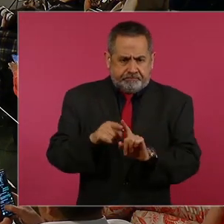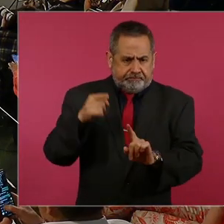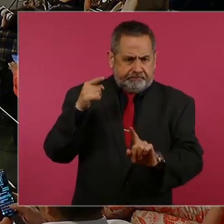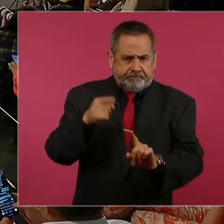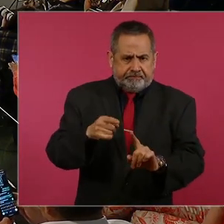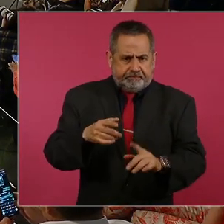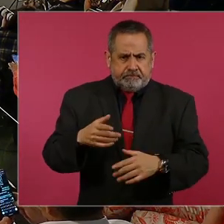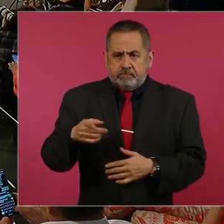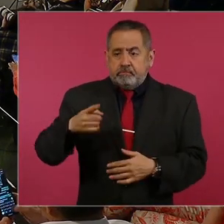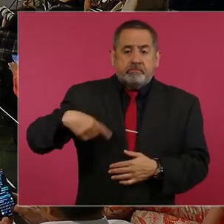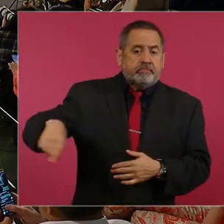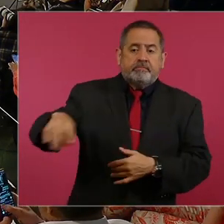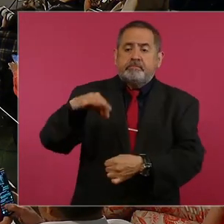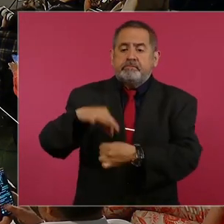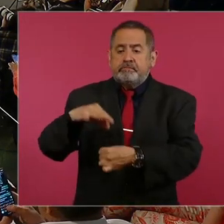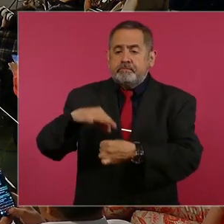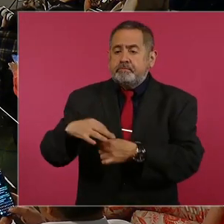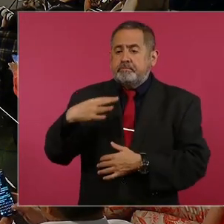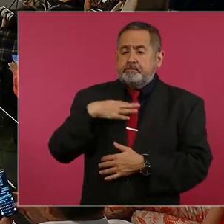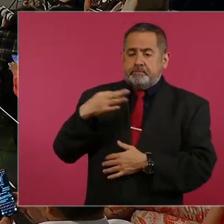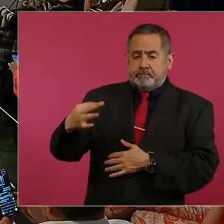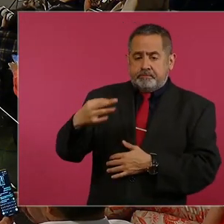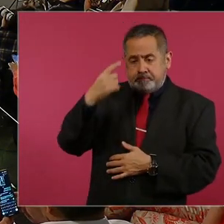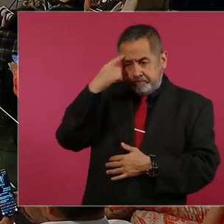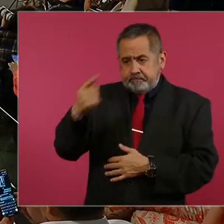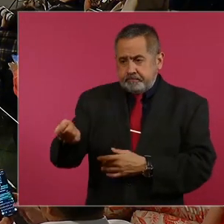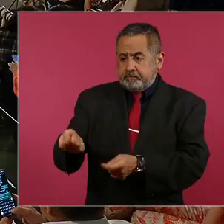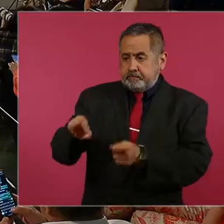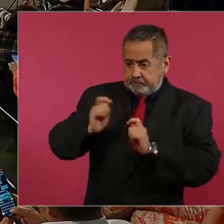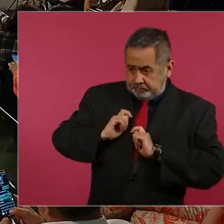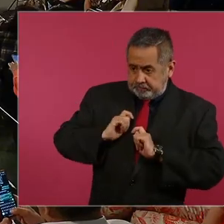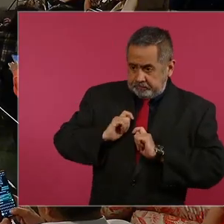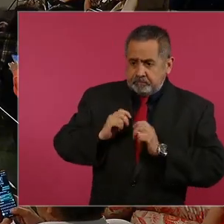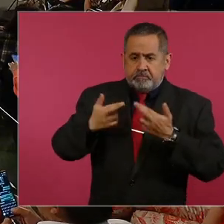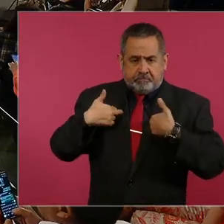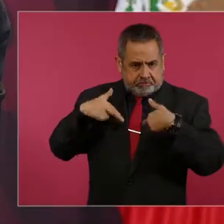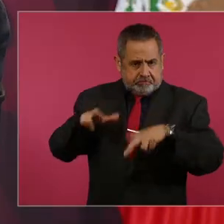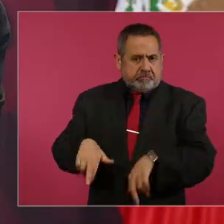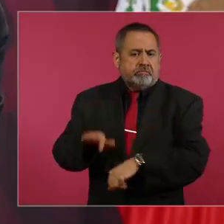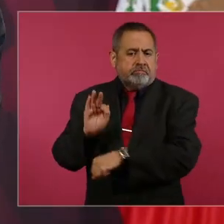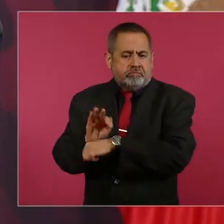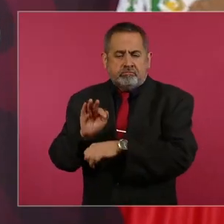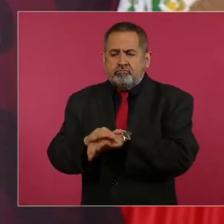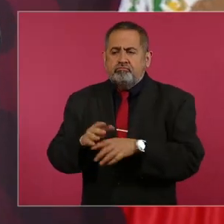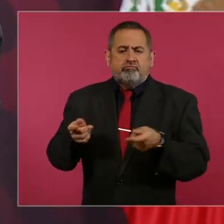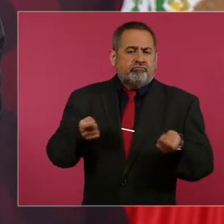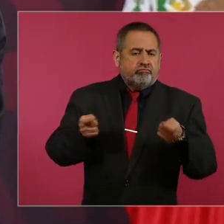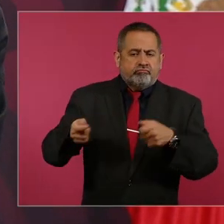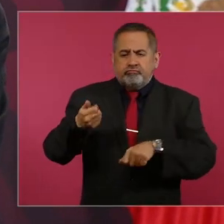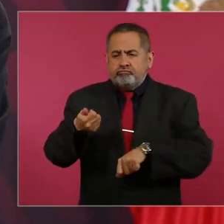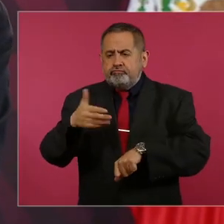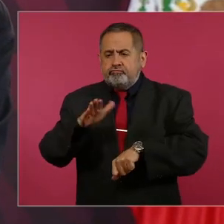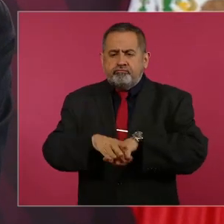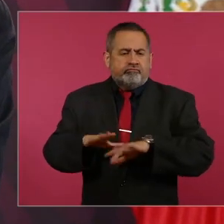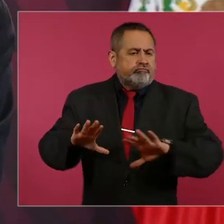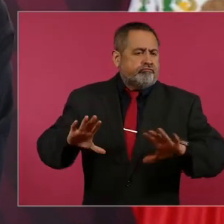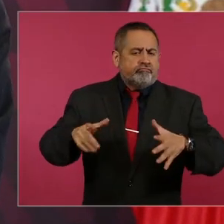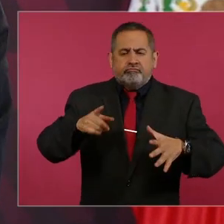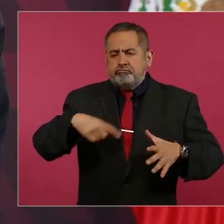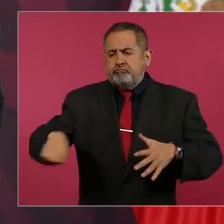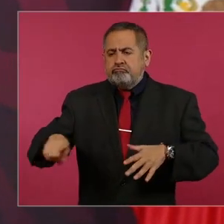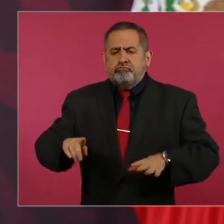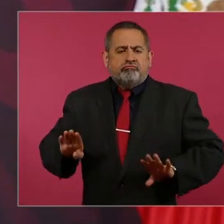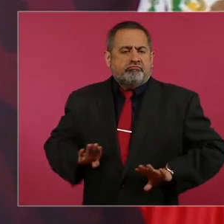para eso nos eligieron, para gobernar en